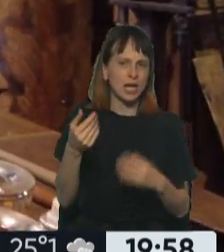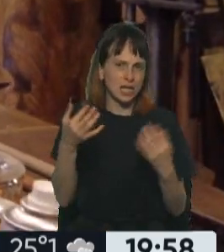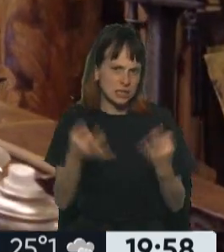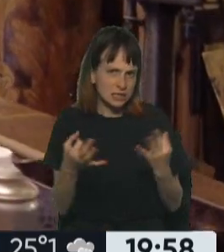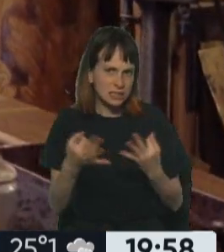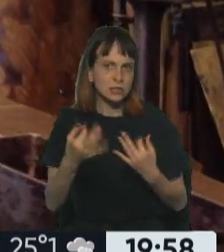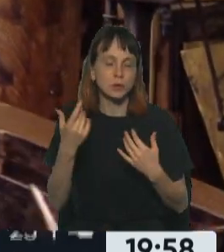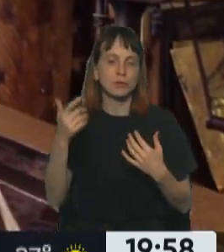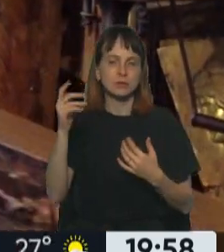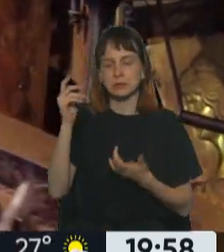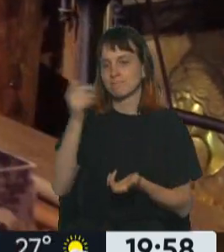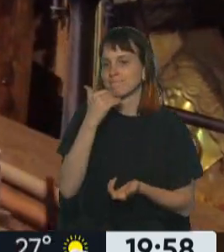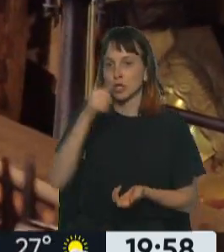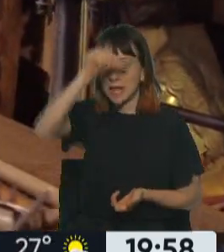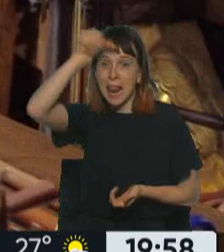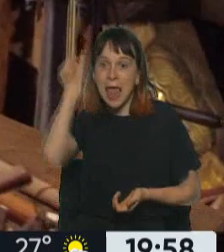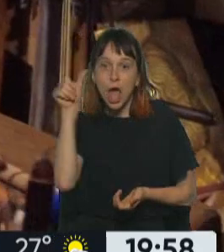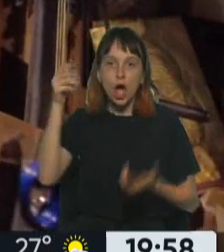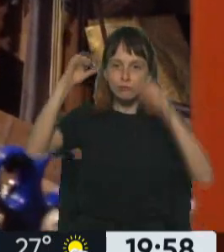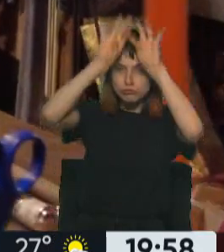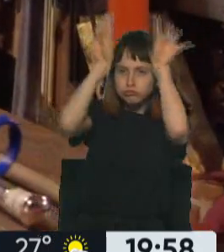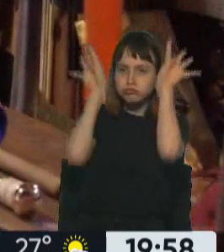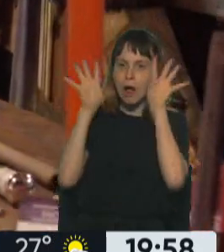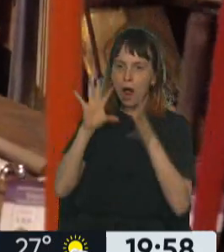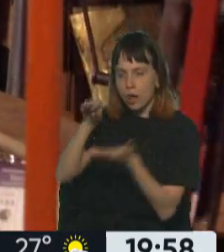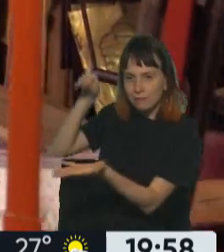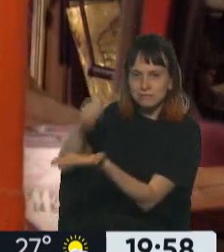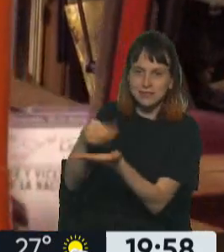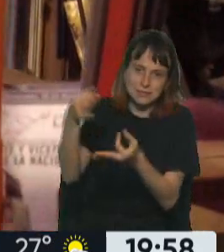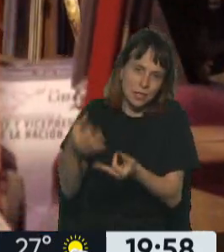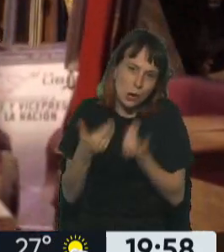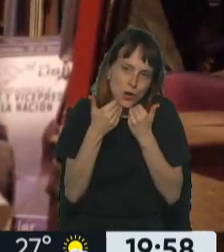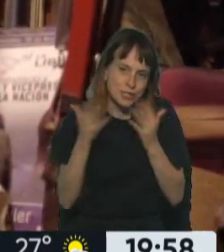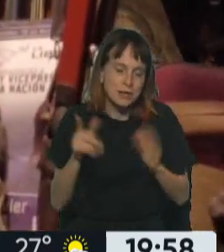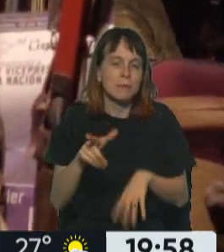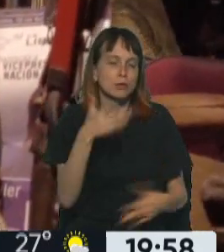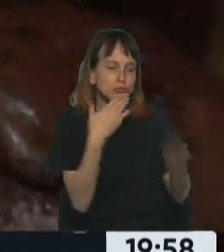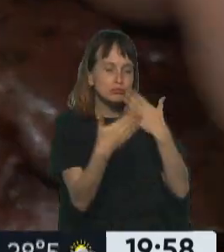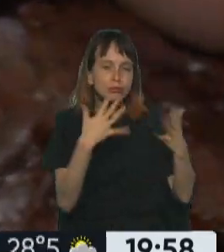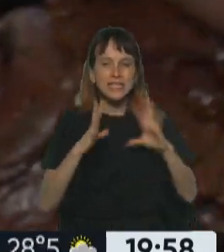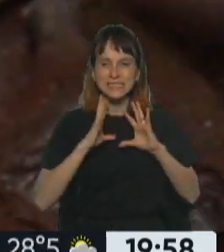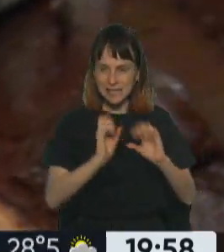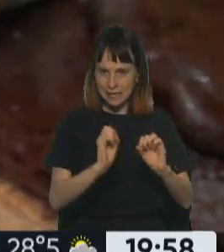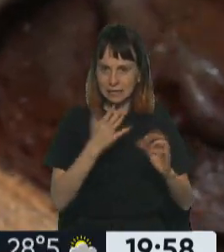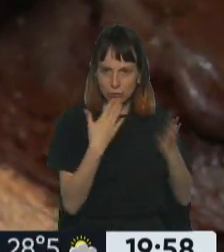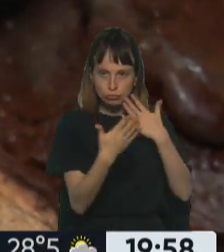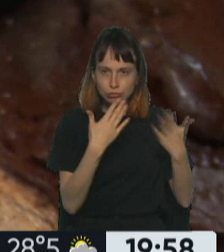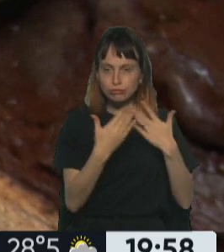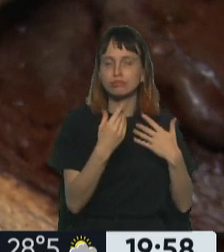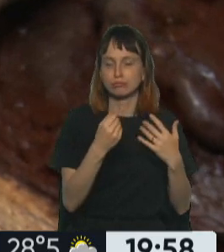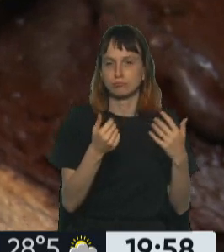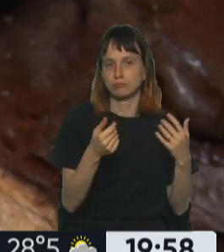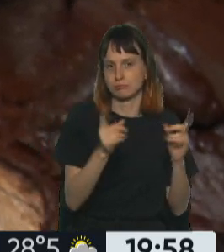si el leoncito, la melena, todo eso, pero yo hablé por intermedio de su secretario con la nueva